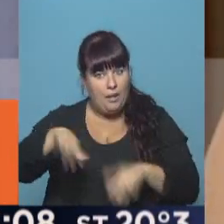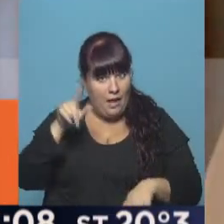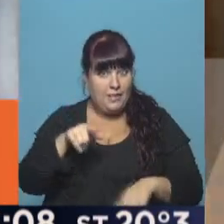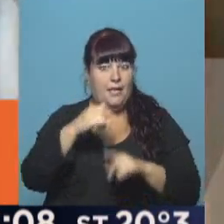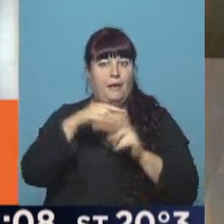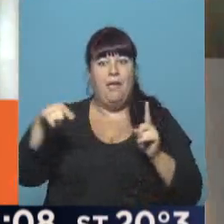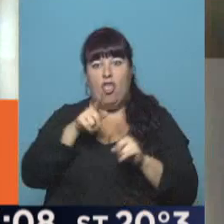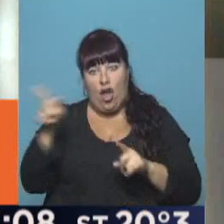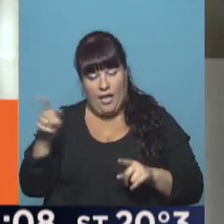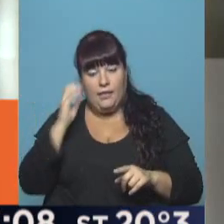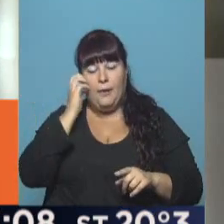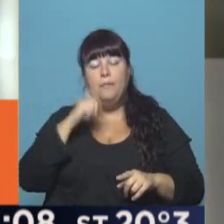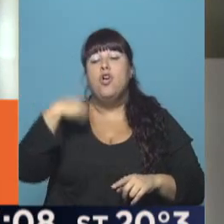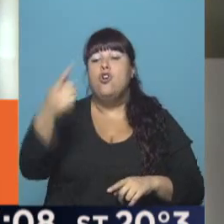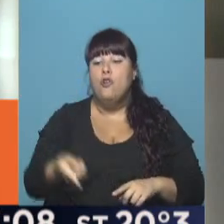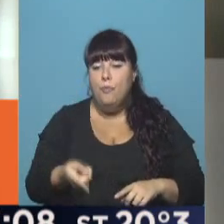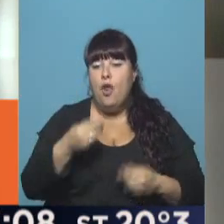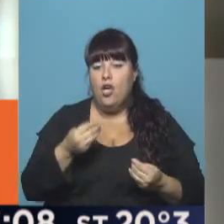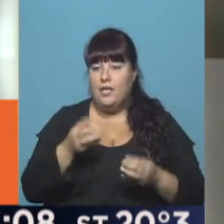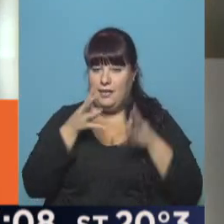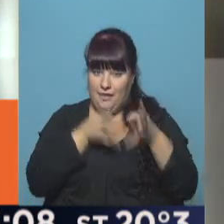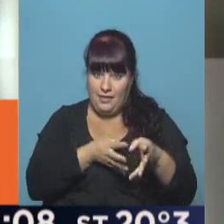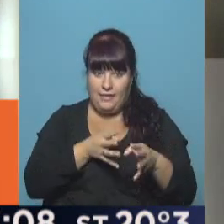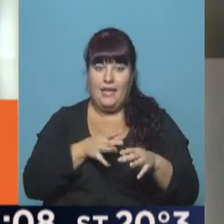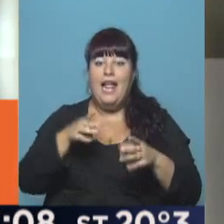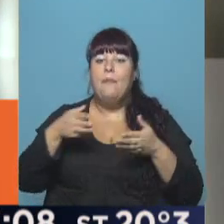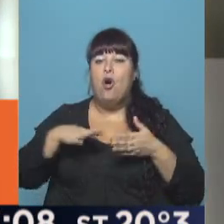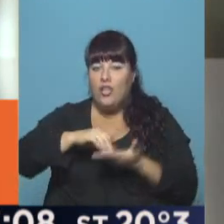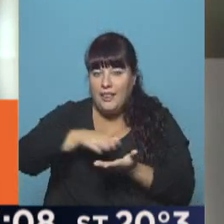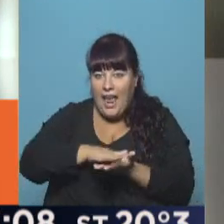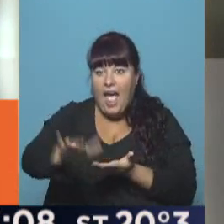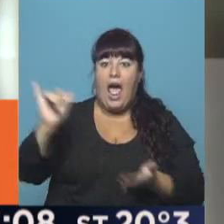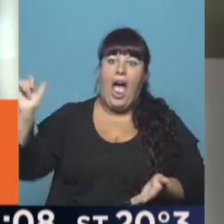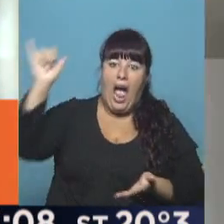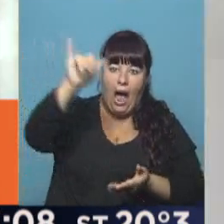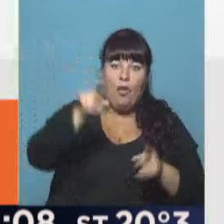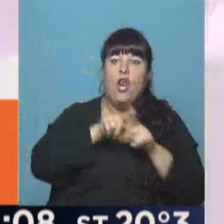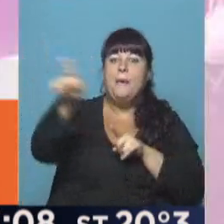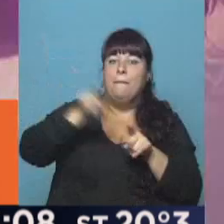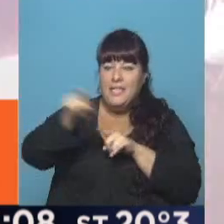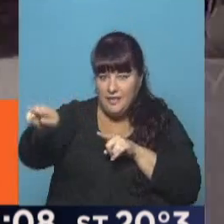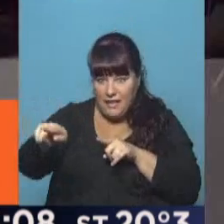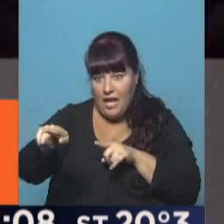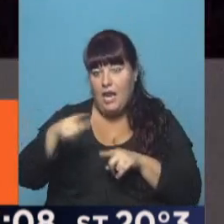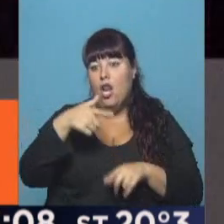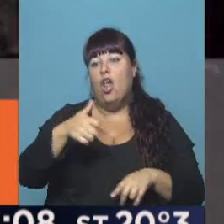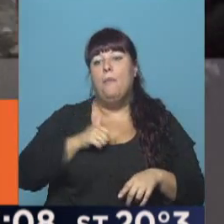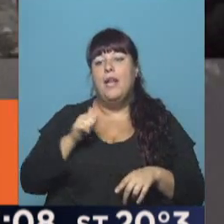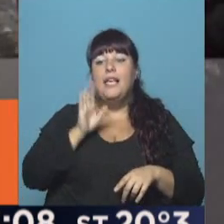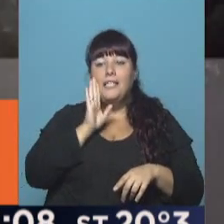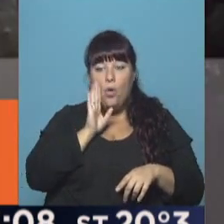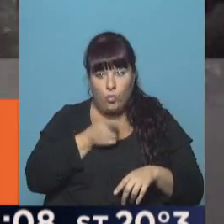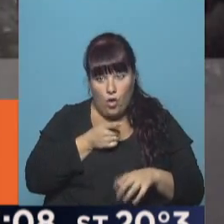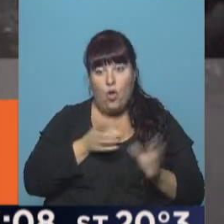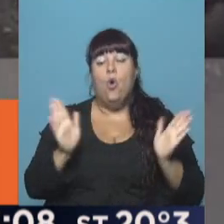Medio Oriente. El próximo paso es la ofensiva terrestre, aérea y misilística que las fuerzas norteamericanas,